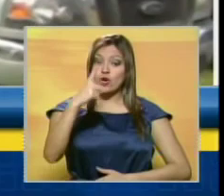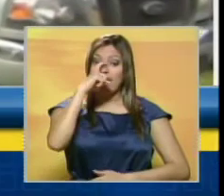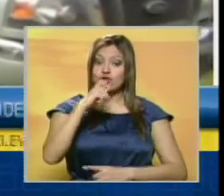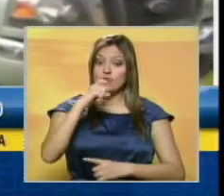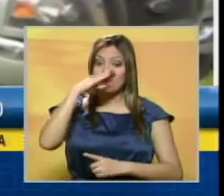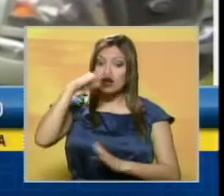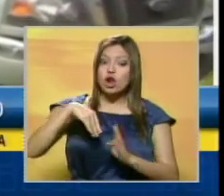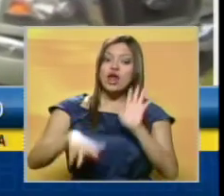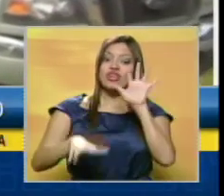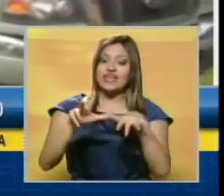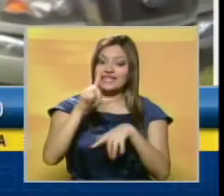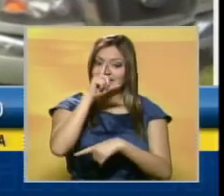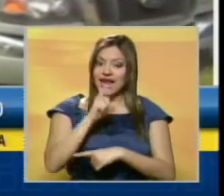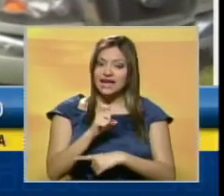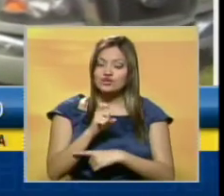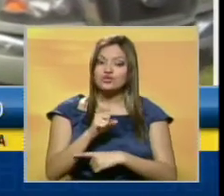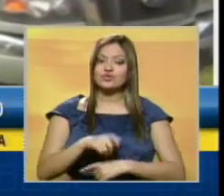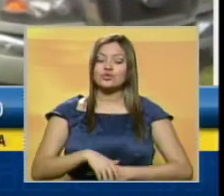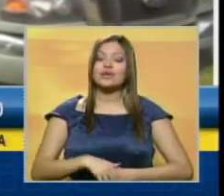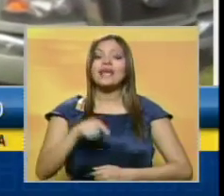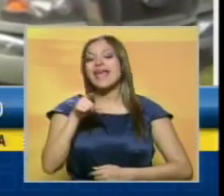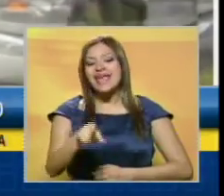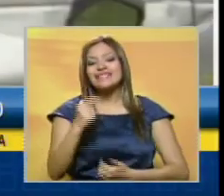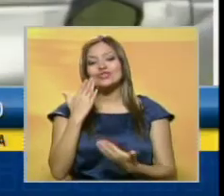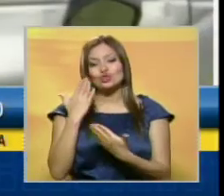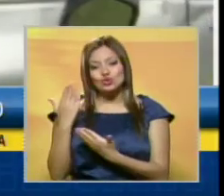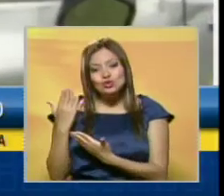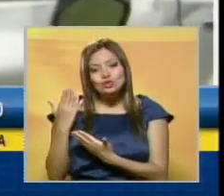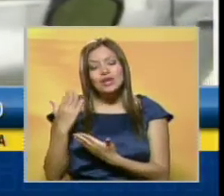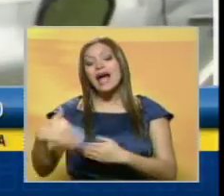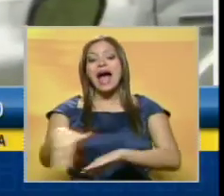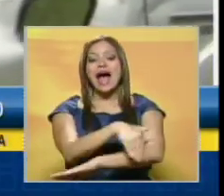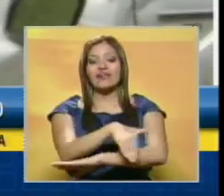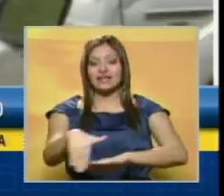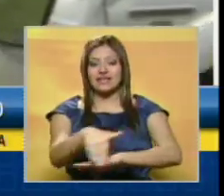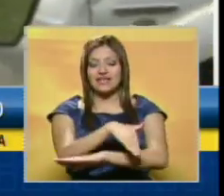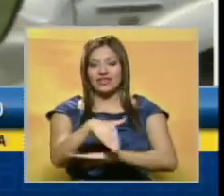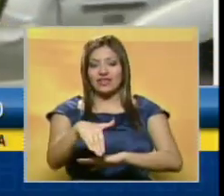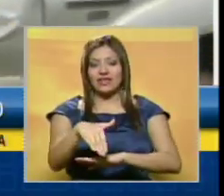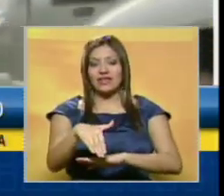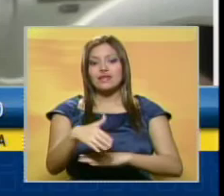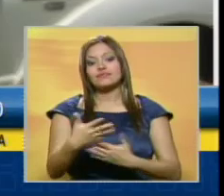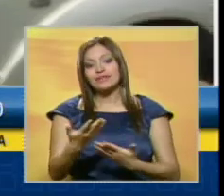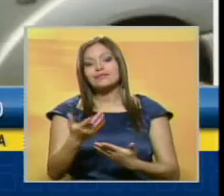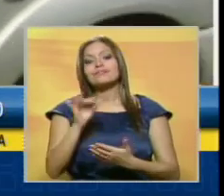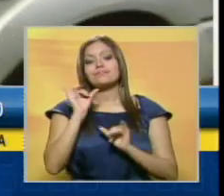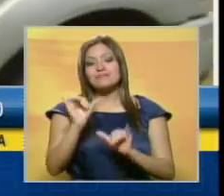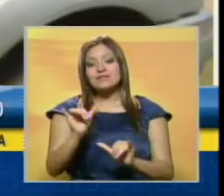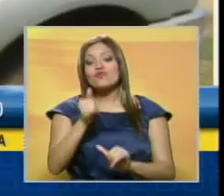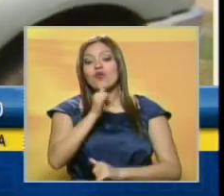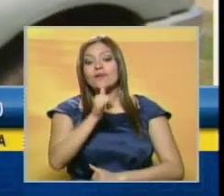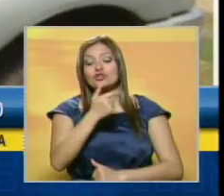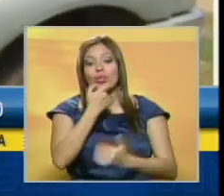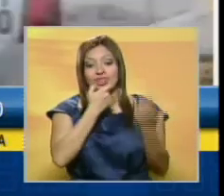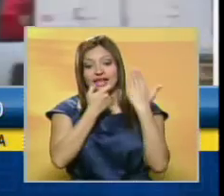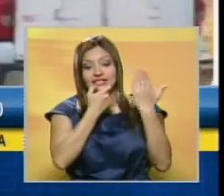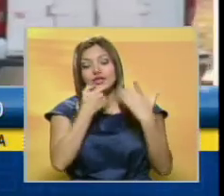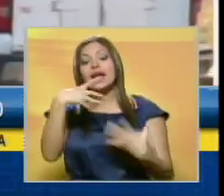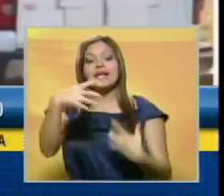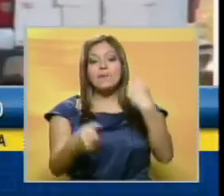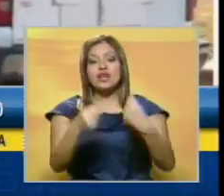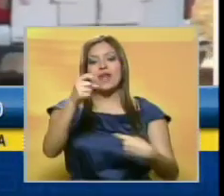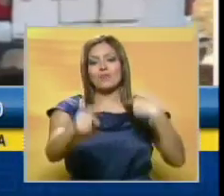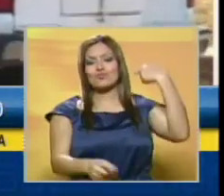de 13 años de edad. Este hecho ocurrió en la Avenida de los Trabajadores. Según información de tránsito, la camioneta